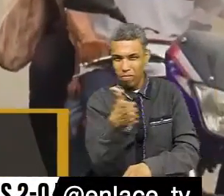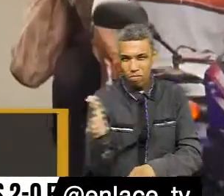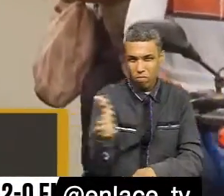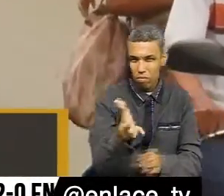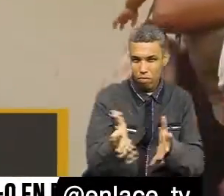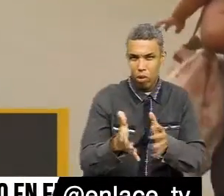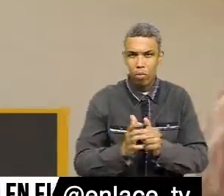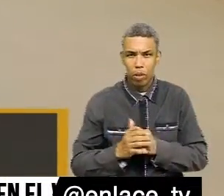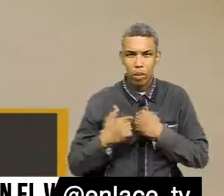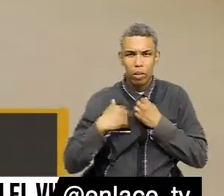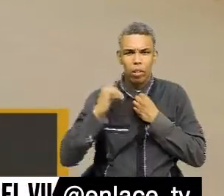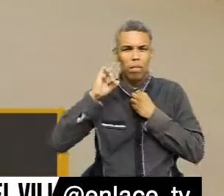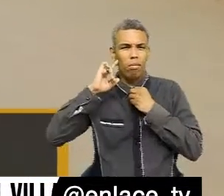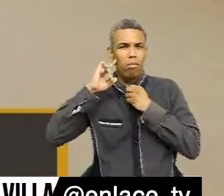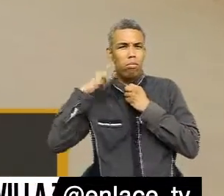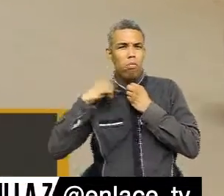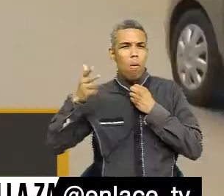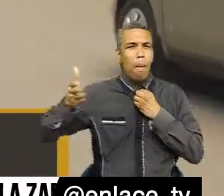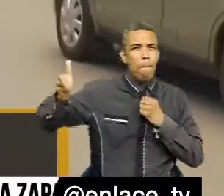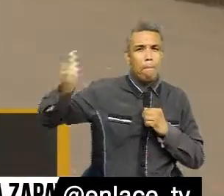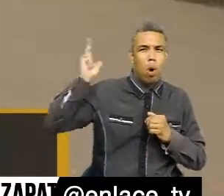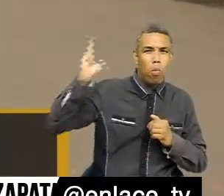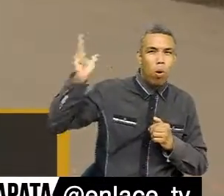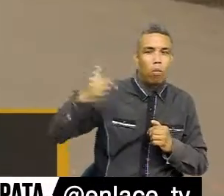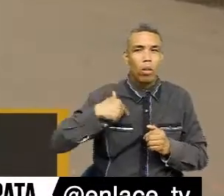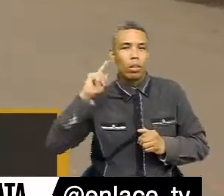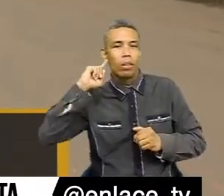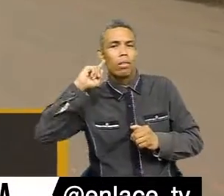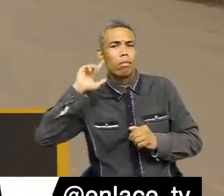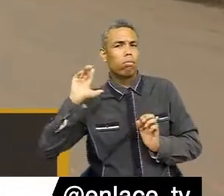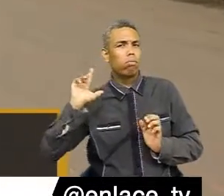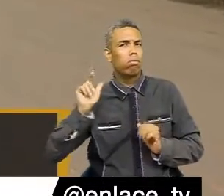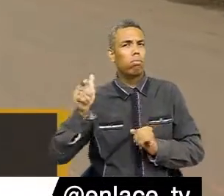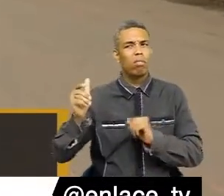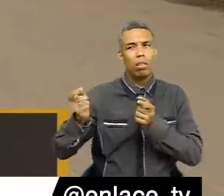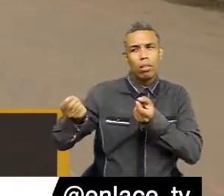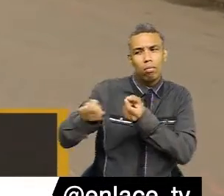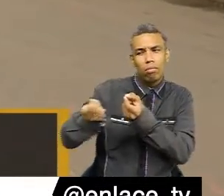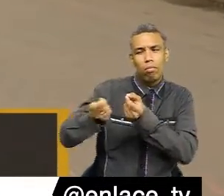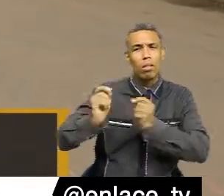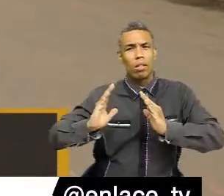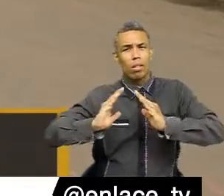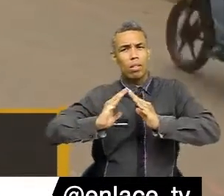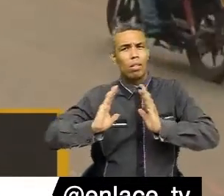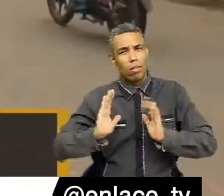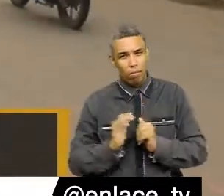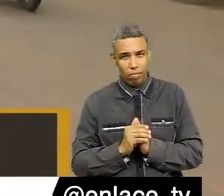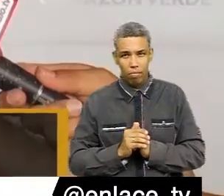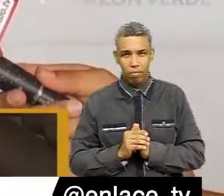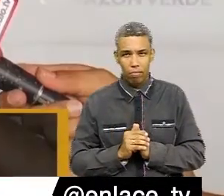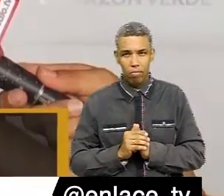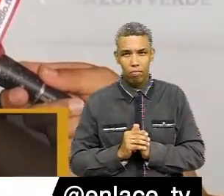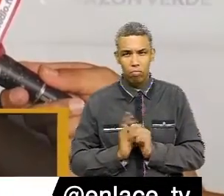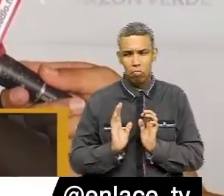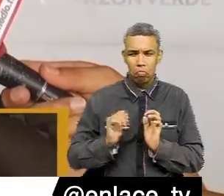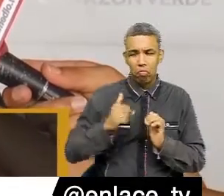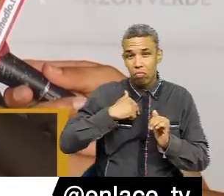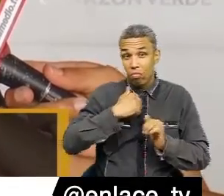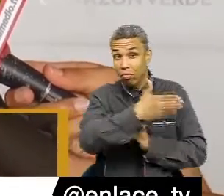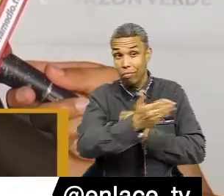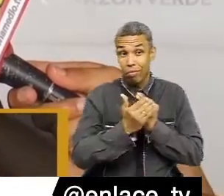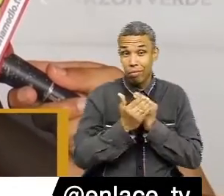unas detonaciones, hay unos disparos contra una residencia. De esto, con policía judicial y mediante labores que ha realizado el